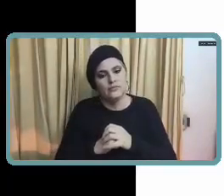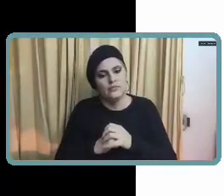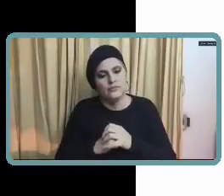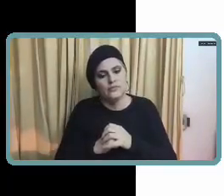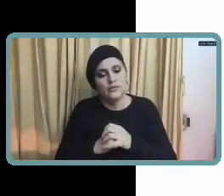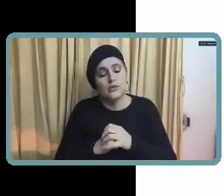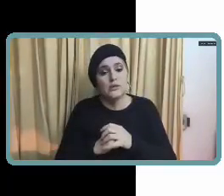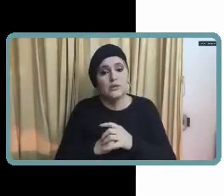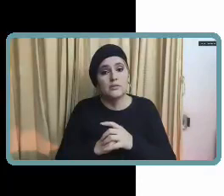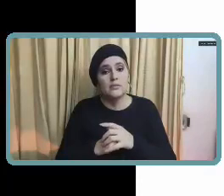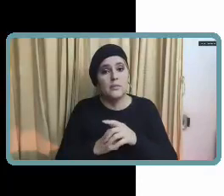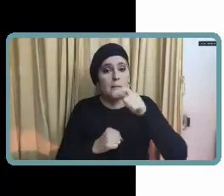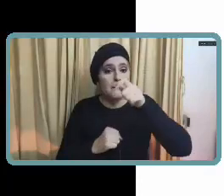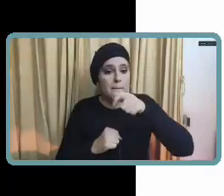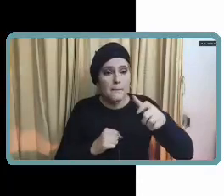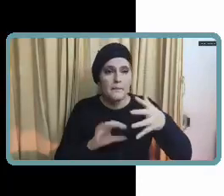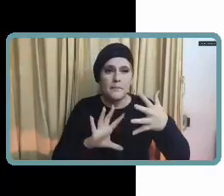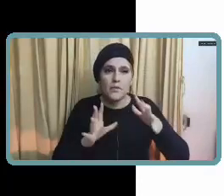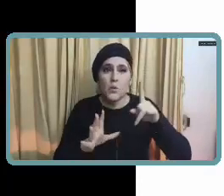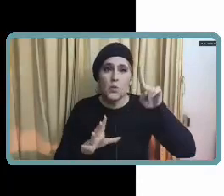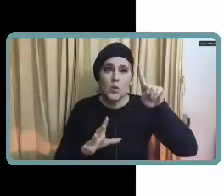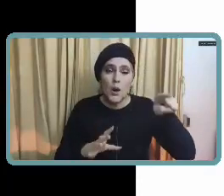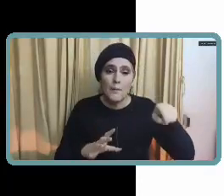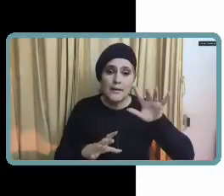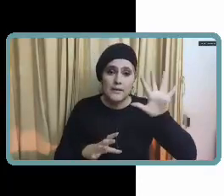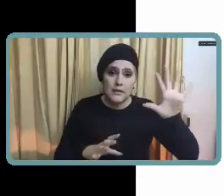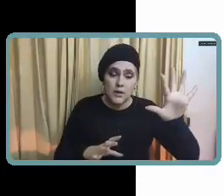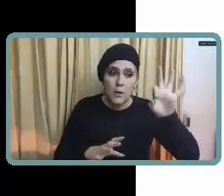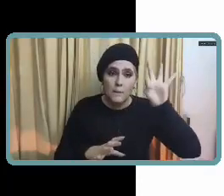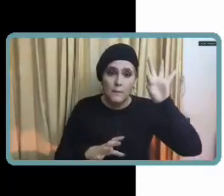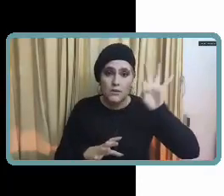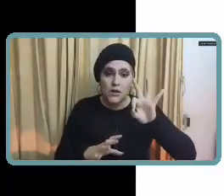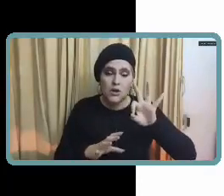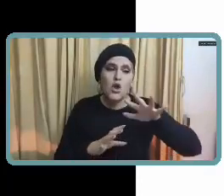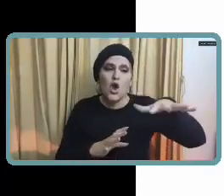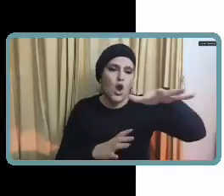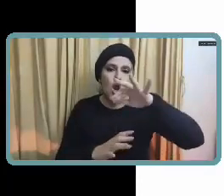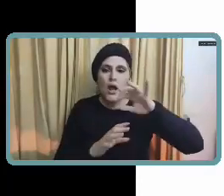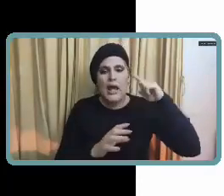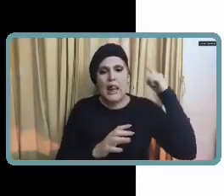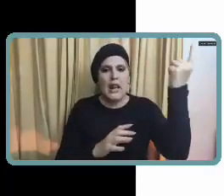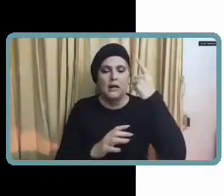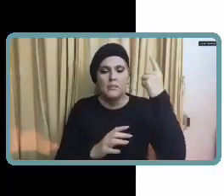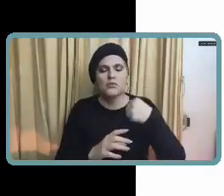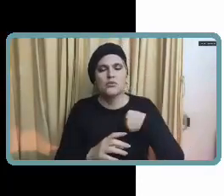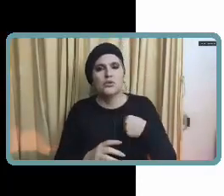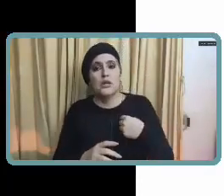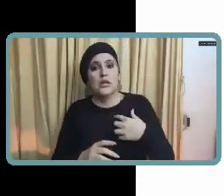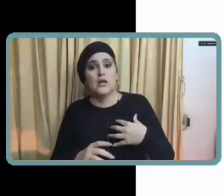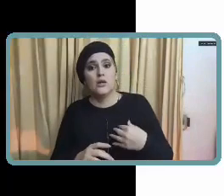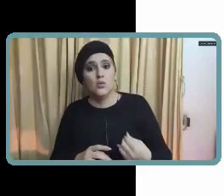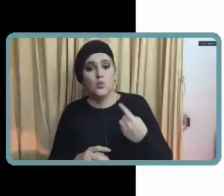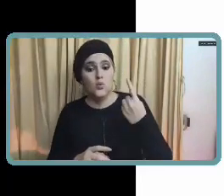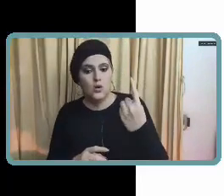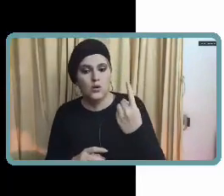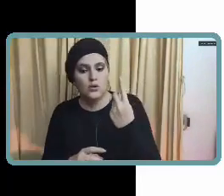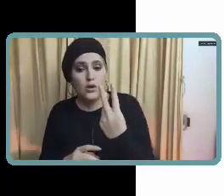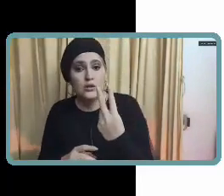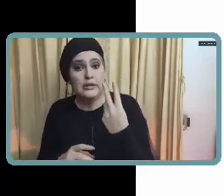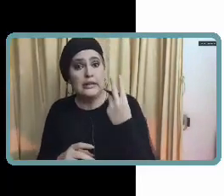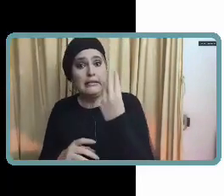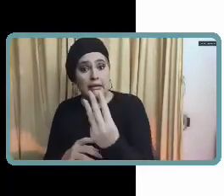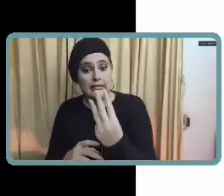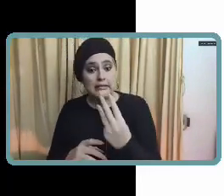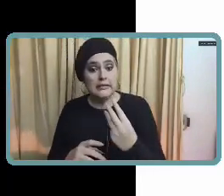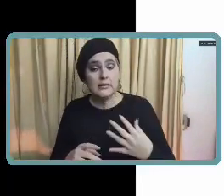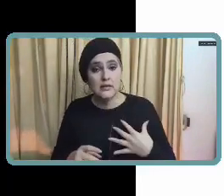es 1,5%, un segundo hijo con autismo de un 10%, y si tengo 2 hijos con autismo, la probabilidad de tener un tercer hijo con